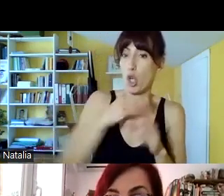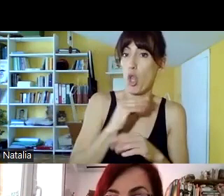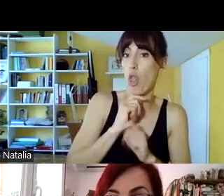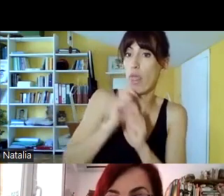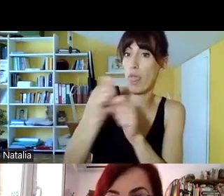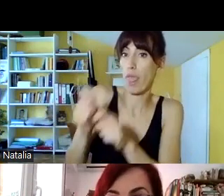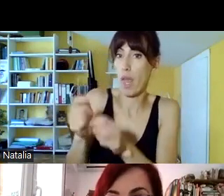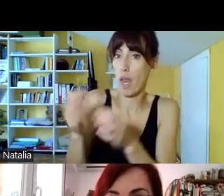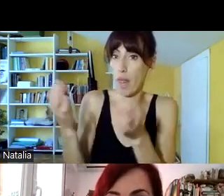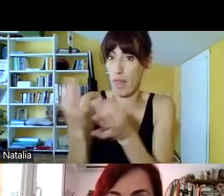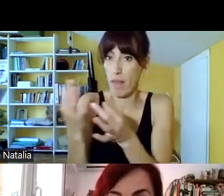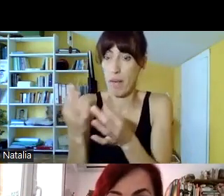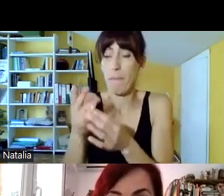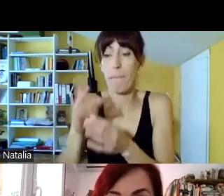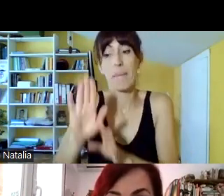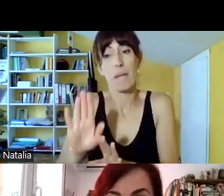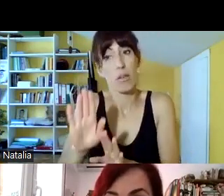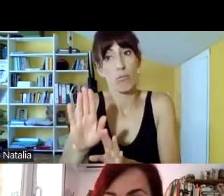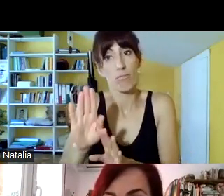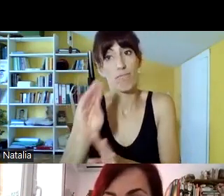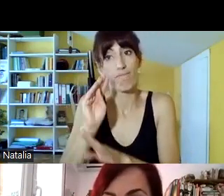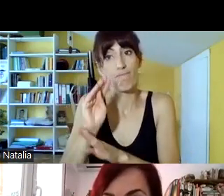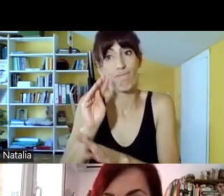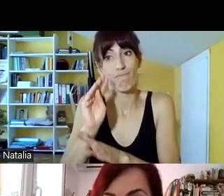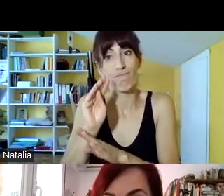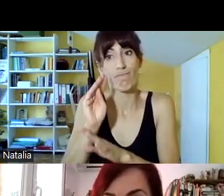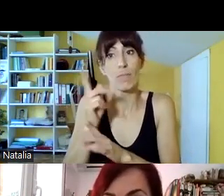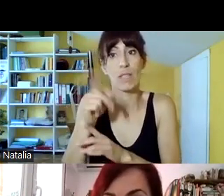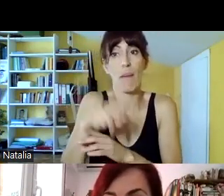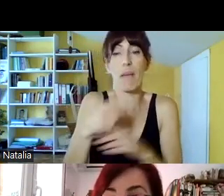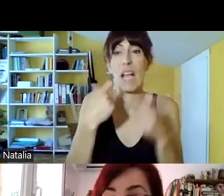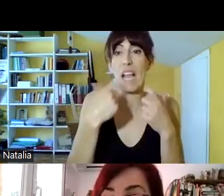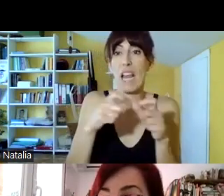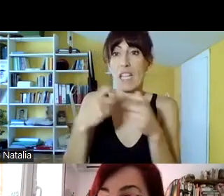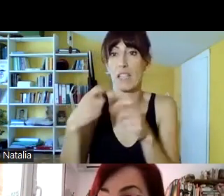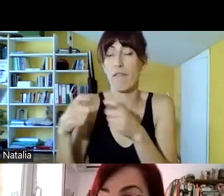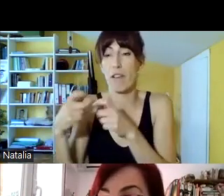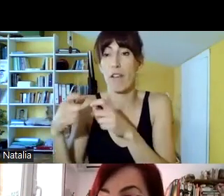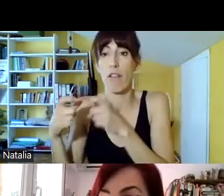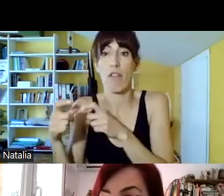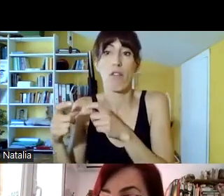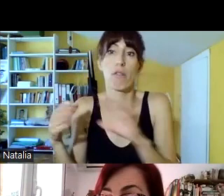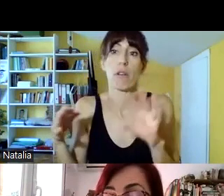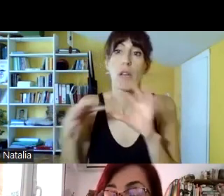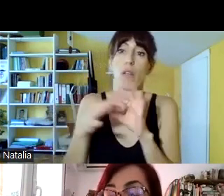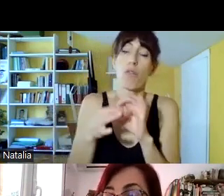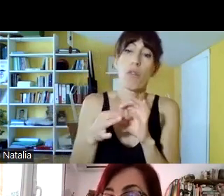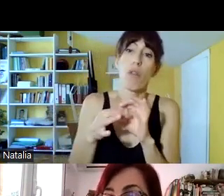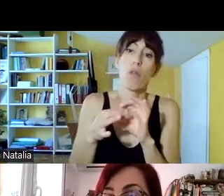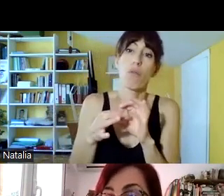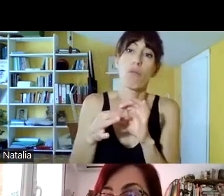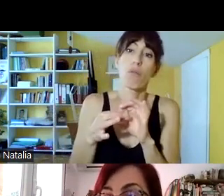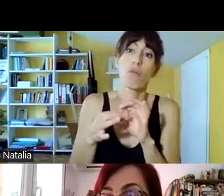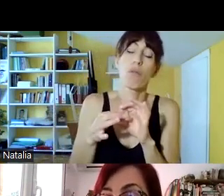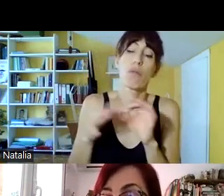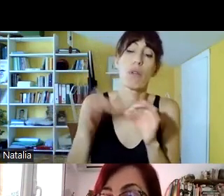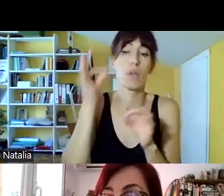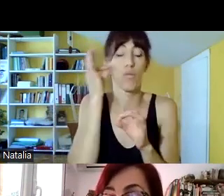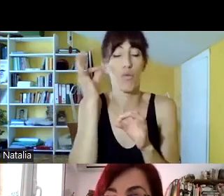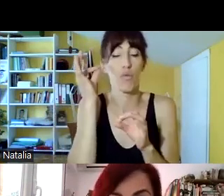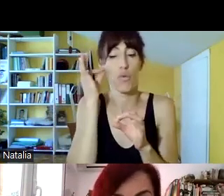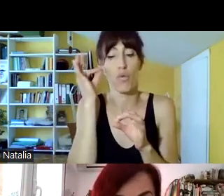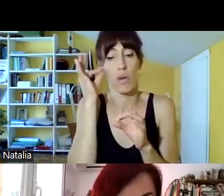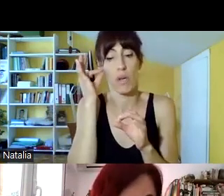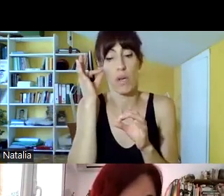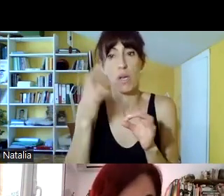otra parte ¿no? Sigue siendo una clasificación que tiene poco que ver con lo que las personas experimentan